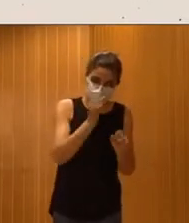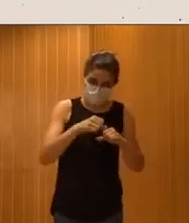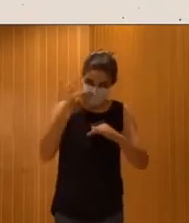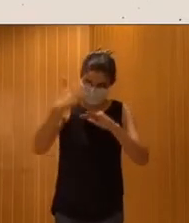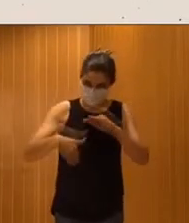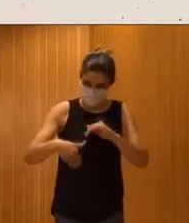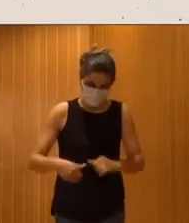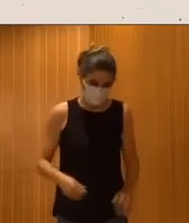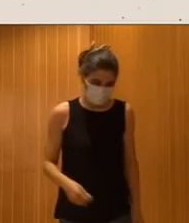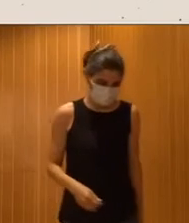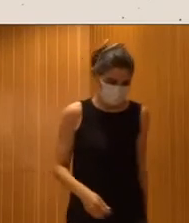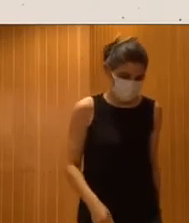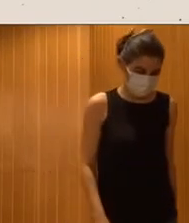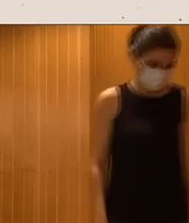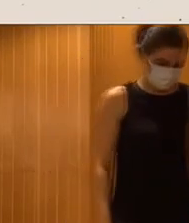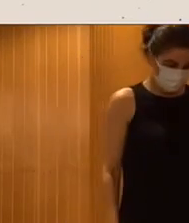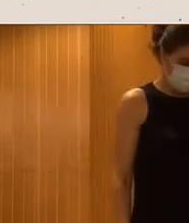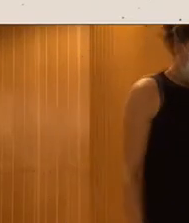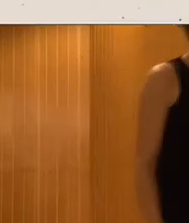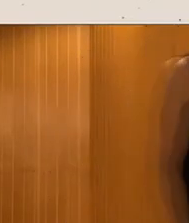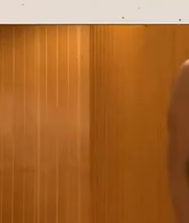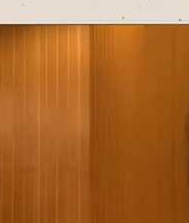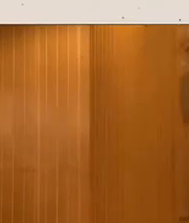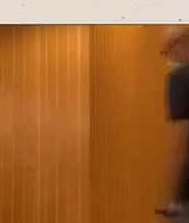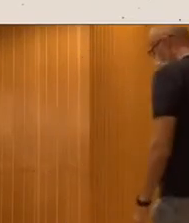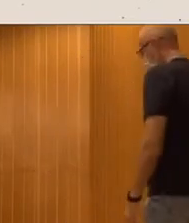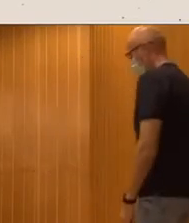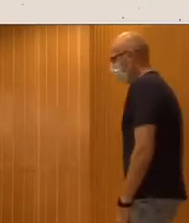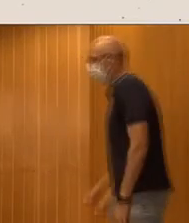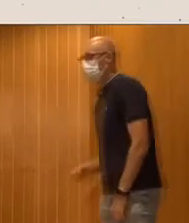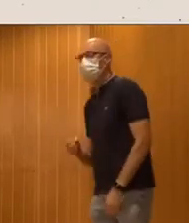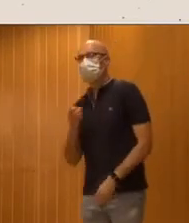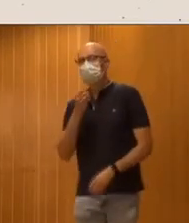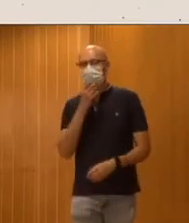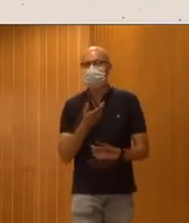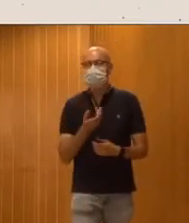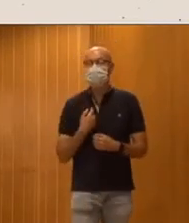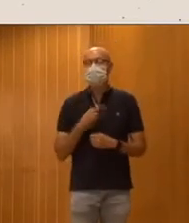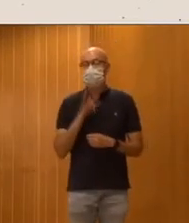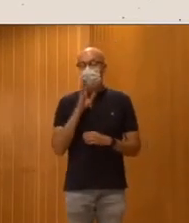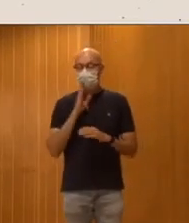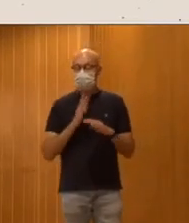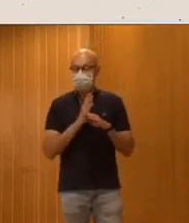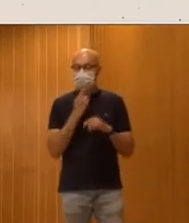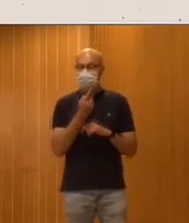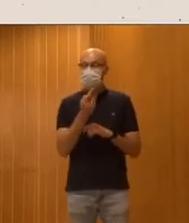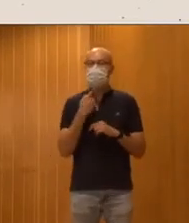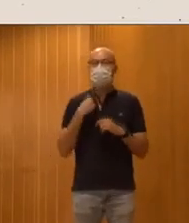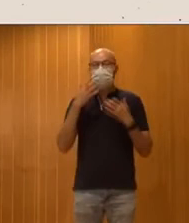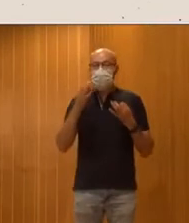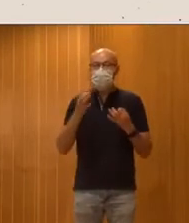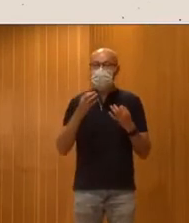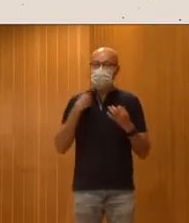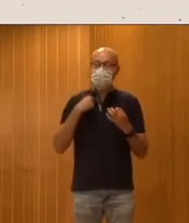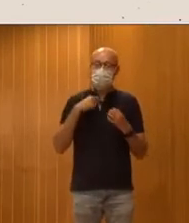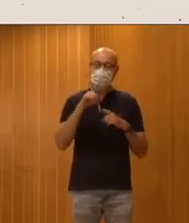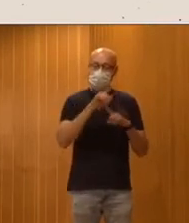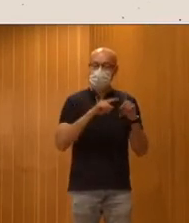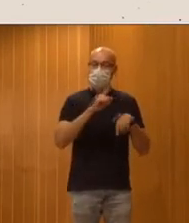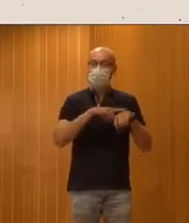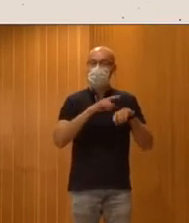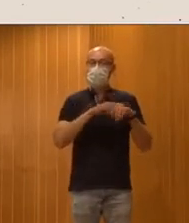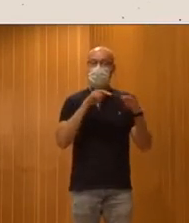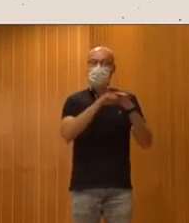la... Vale. Pues entonces hay que levantarse, ¿no? Bueno, pues como decía, esto es verdaderamente escandaloso, o sea, es